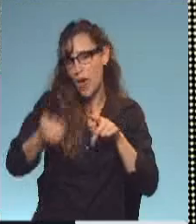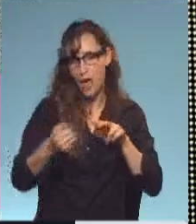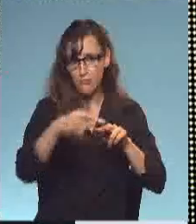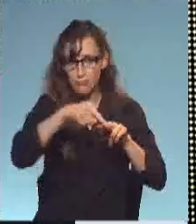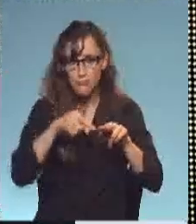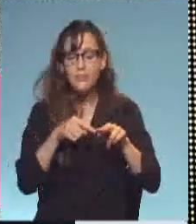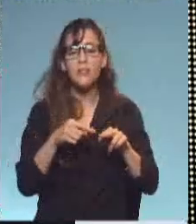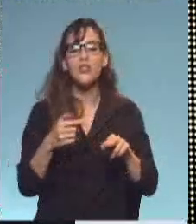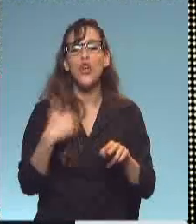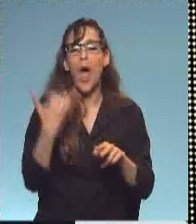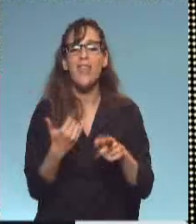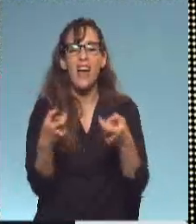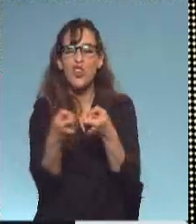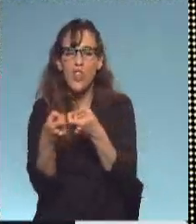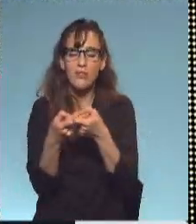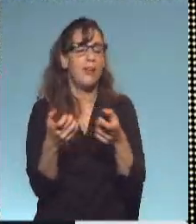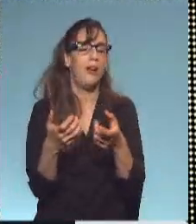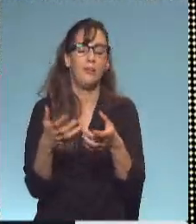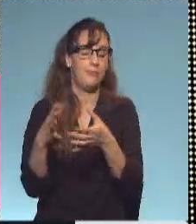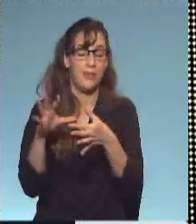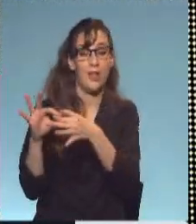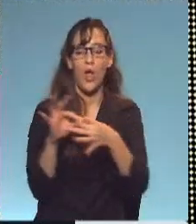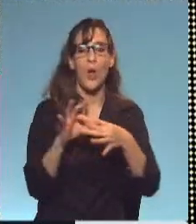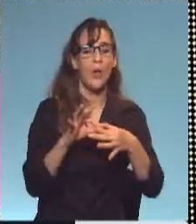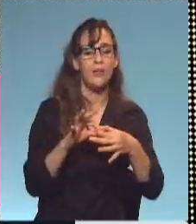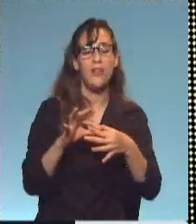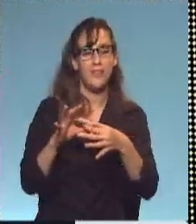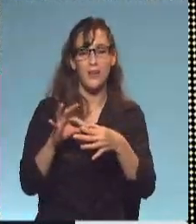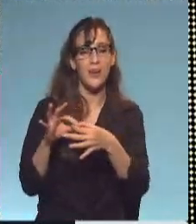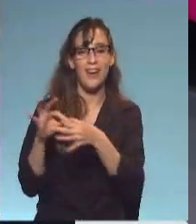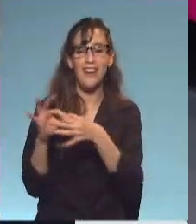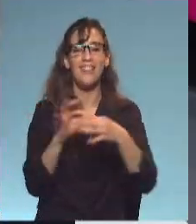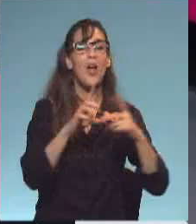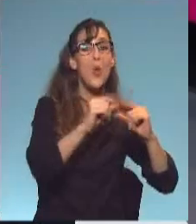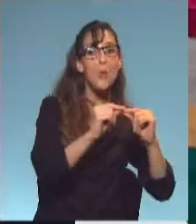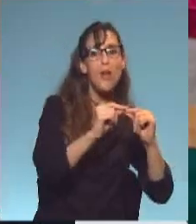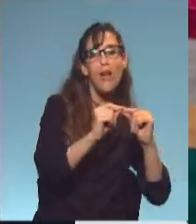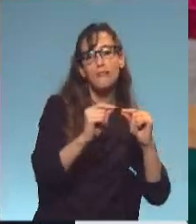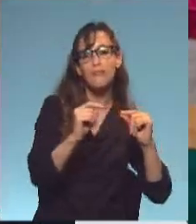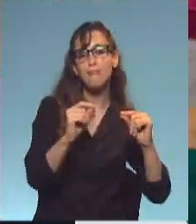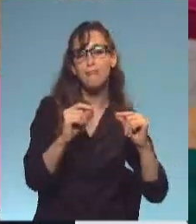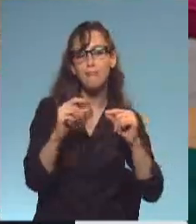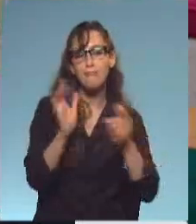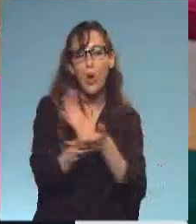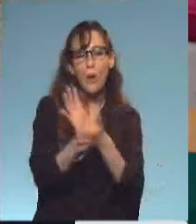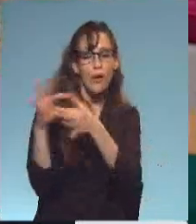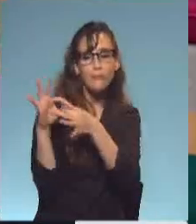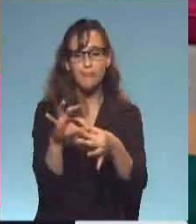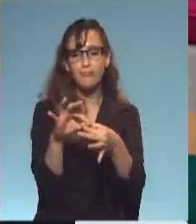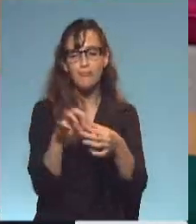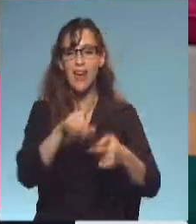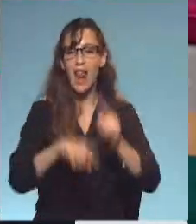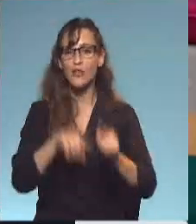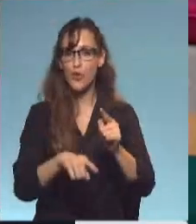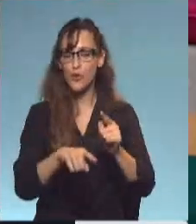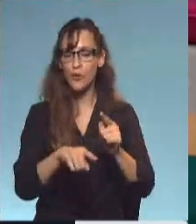porque yo tengo asociaciones entre consonantes y números. Para mí, la ñ es un 2. No, eso, chicos, perdonen. Igual hay que ser inteligente. O sea, claro, bien. Sí, sí, sí.